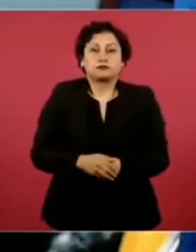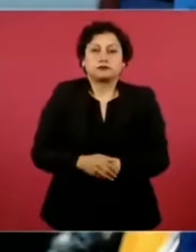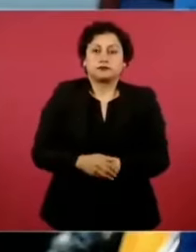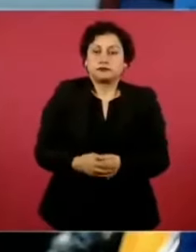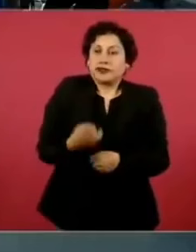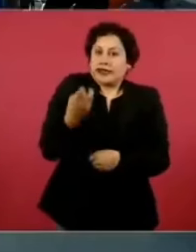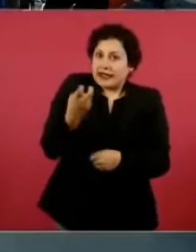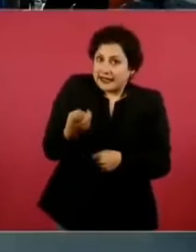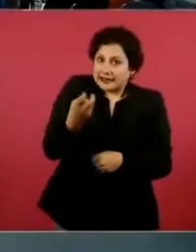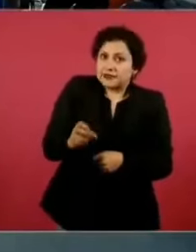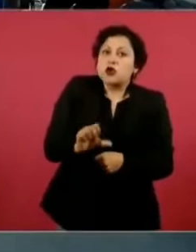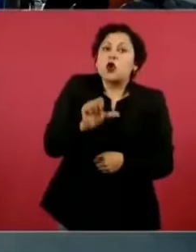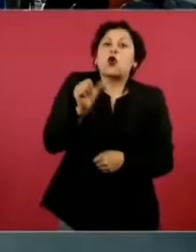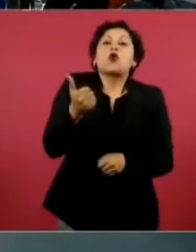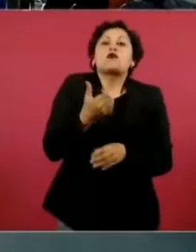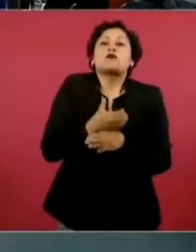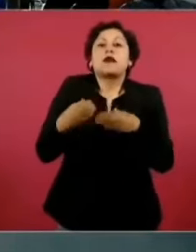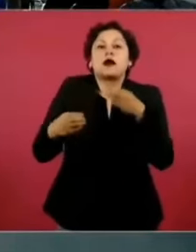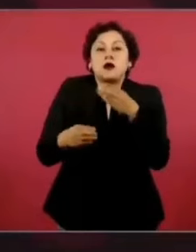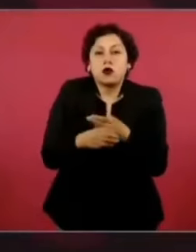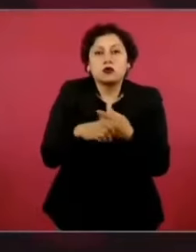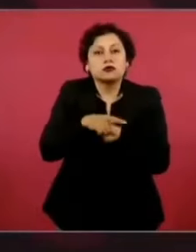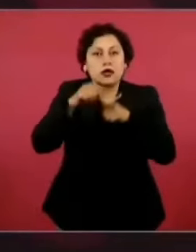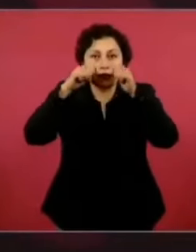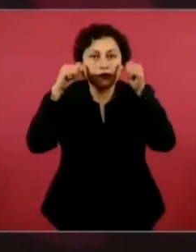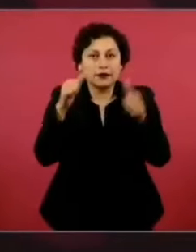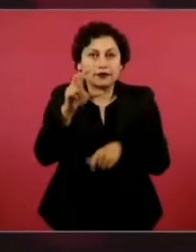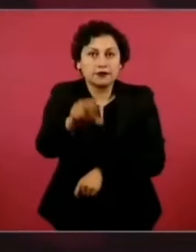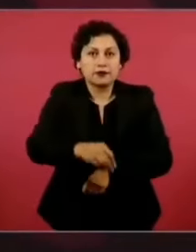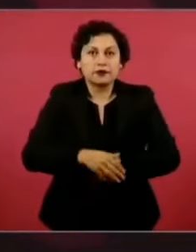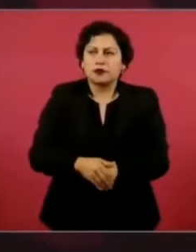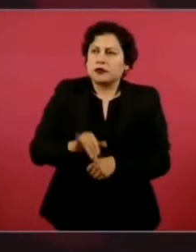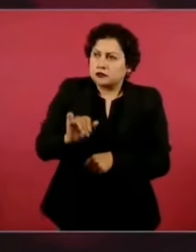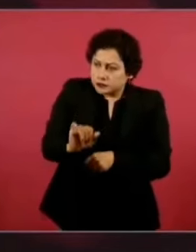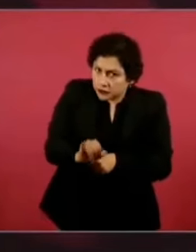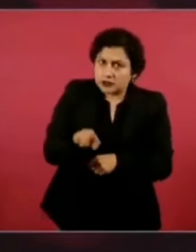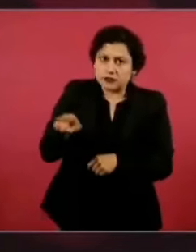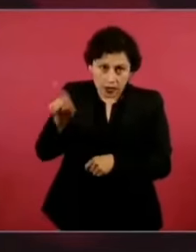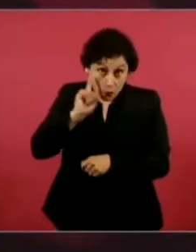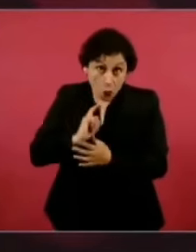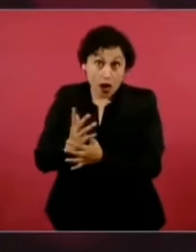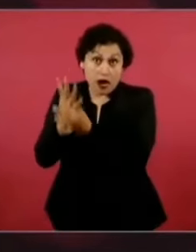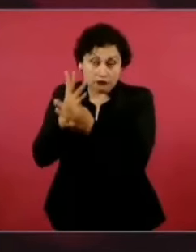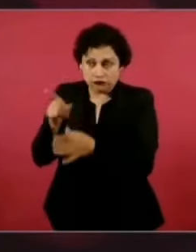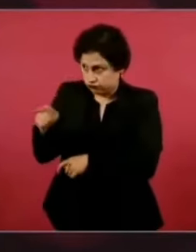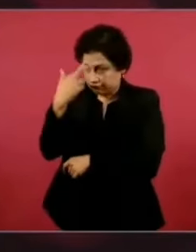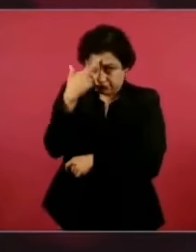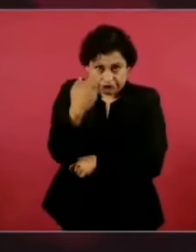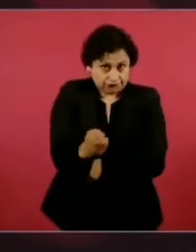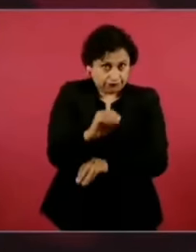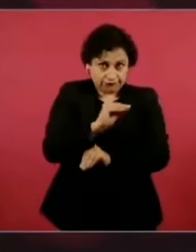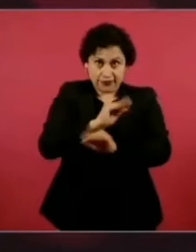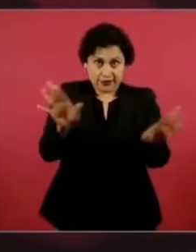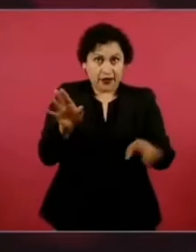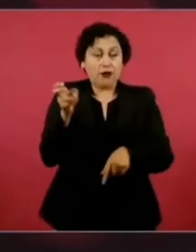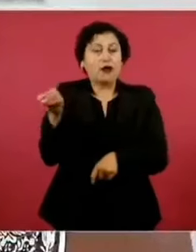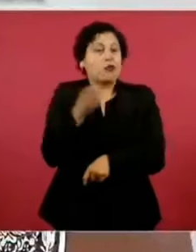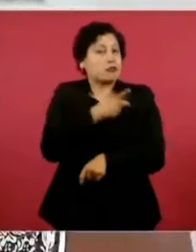Sí, eso está muy claro, se tiene la razón la abogada, así debe